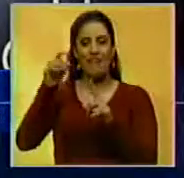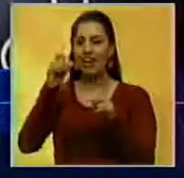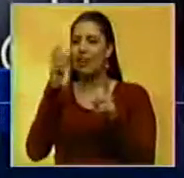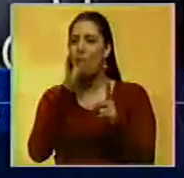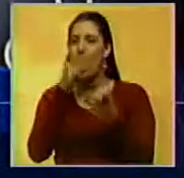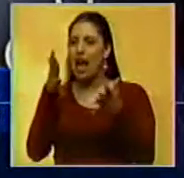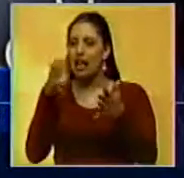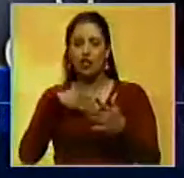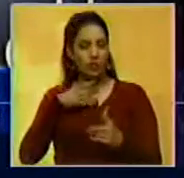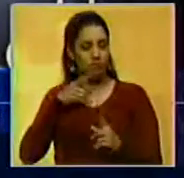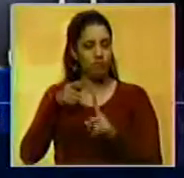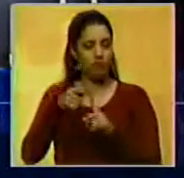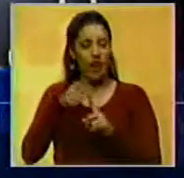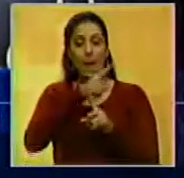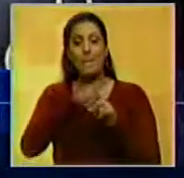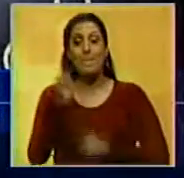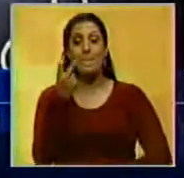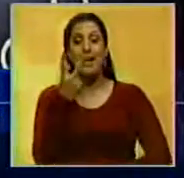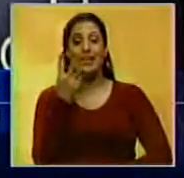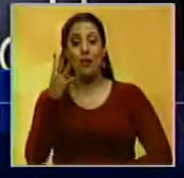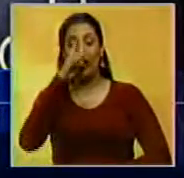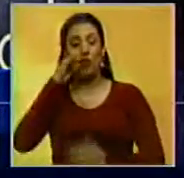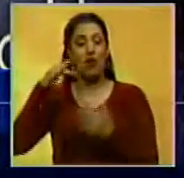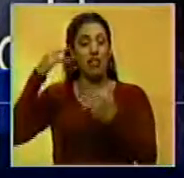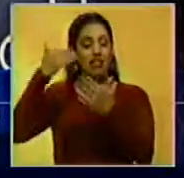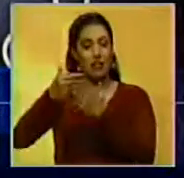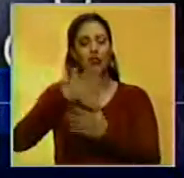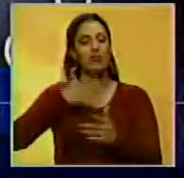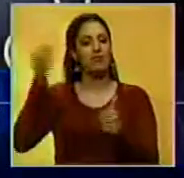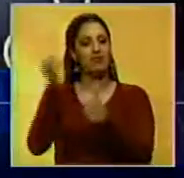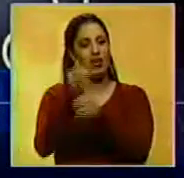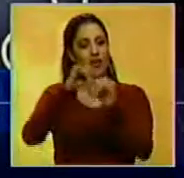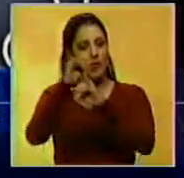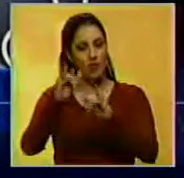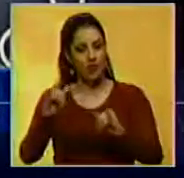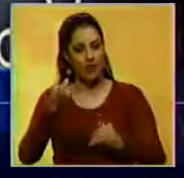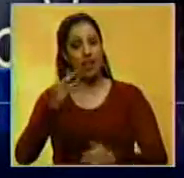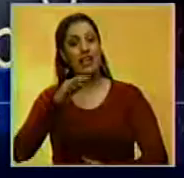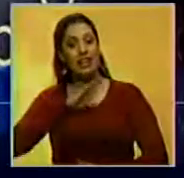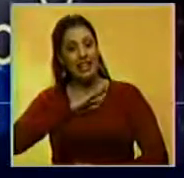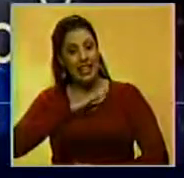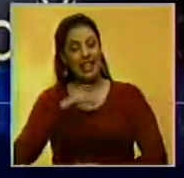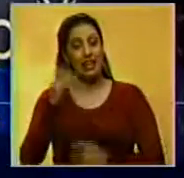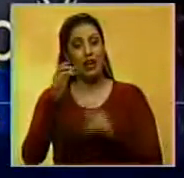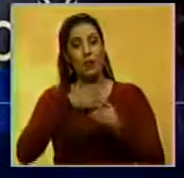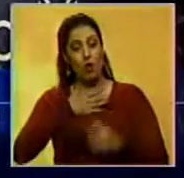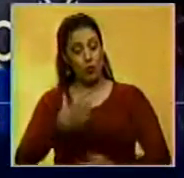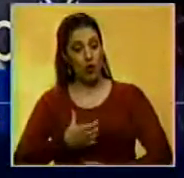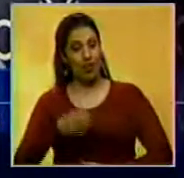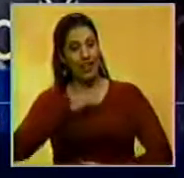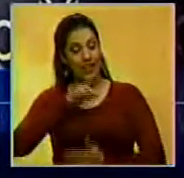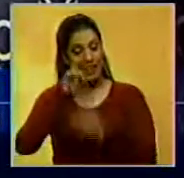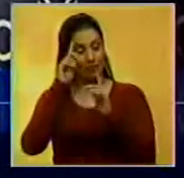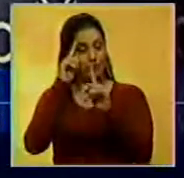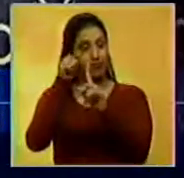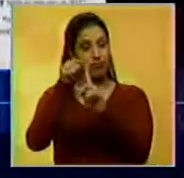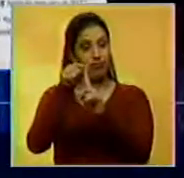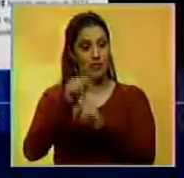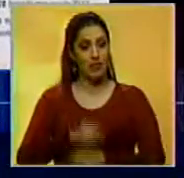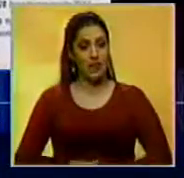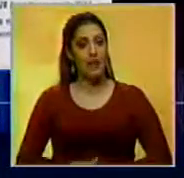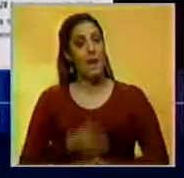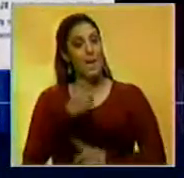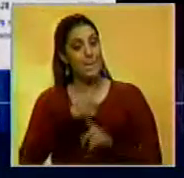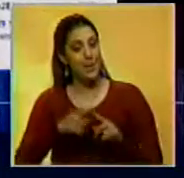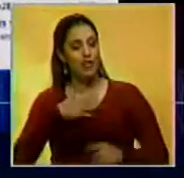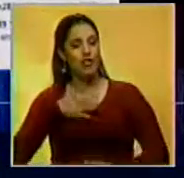había ganado. Tras 24 años, puede decir que lo logró. En 5 Olimpiadas ha sido una ruta increíble.